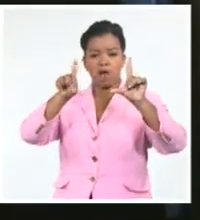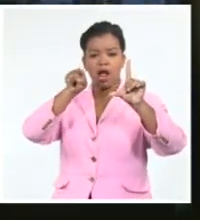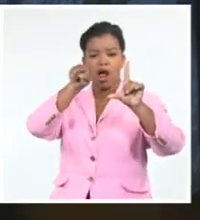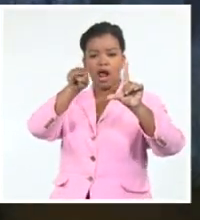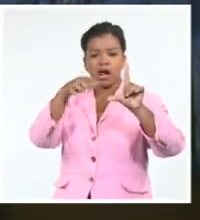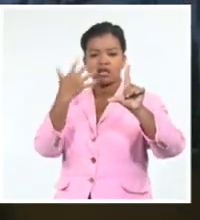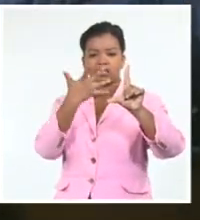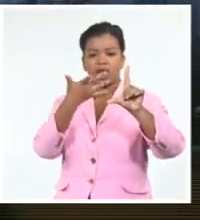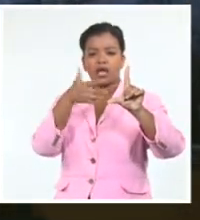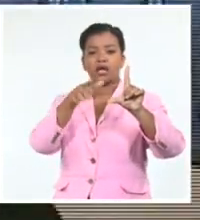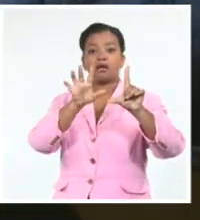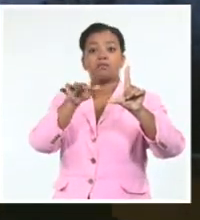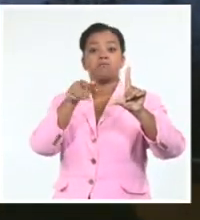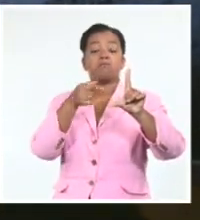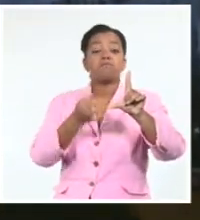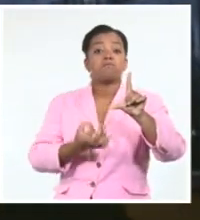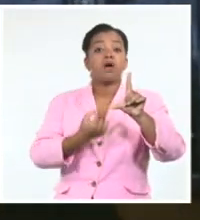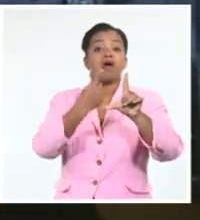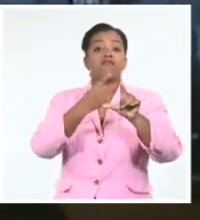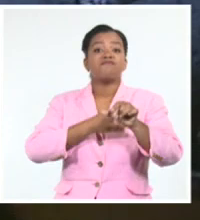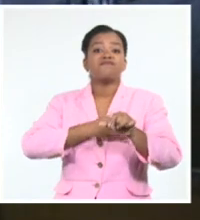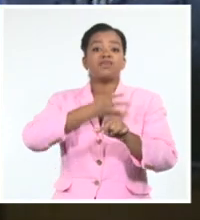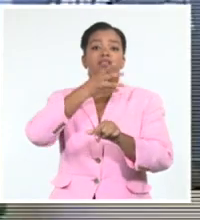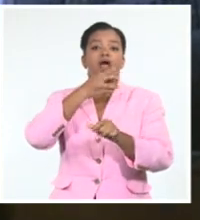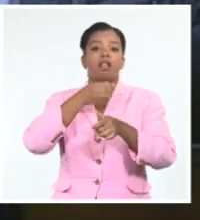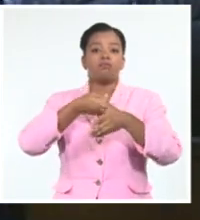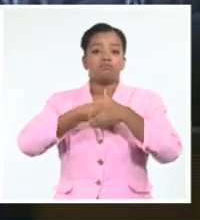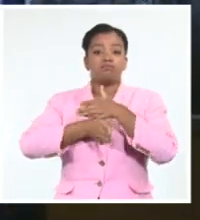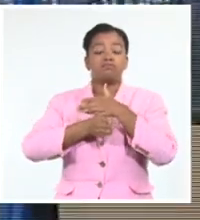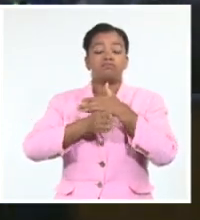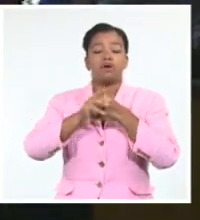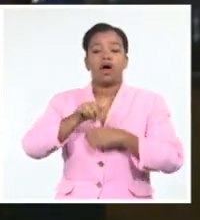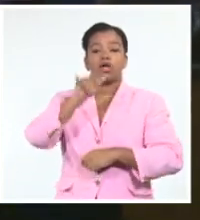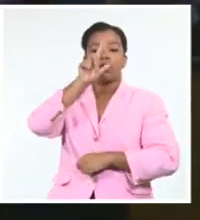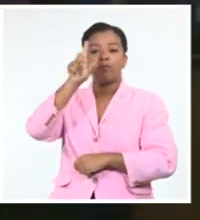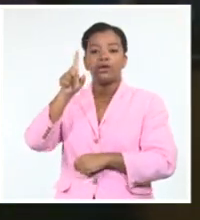al inaugurar el aeropuerto en agosto de 1998.